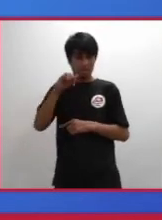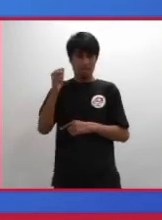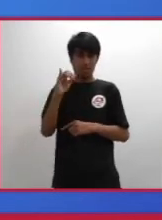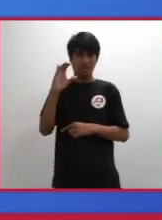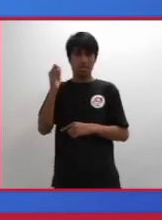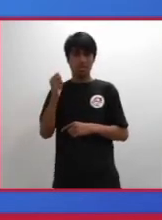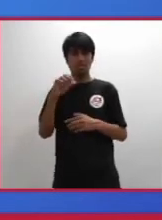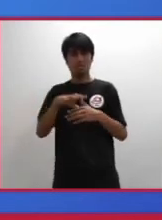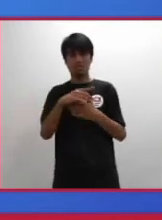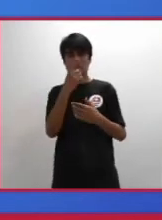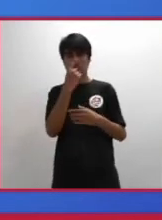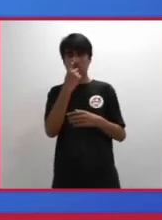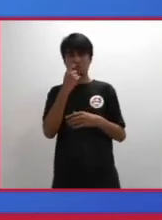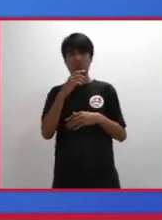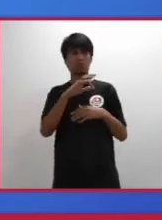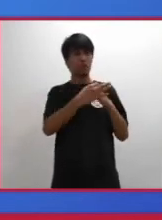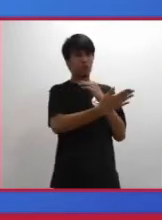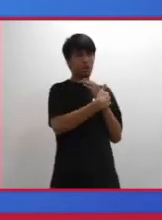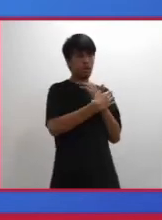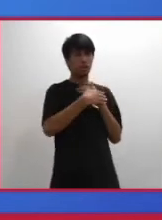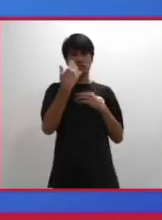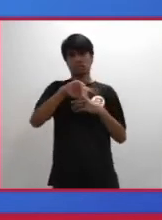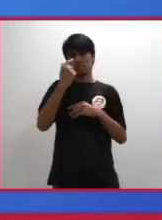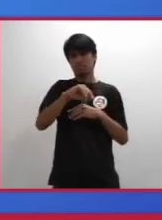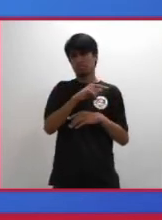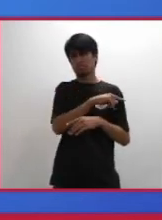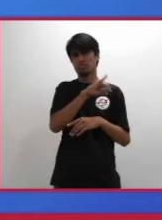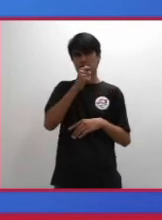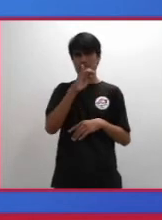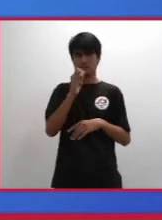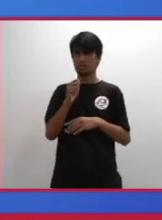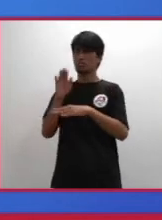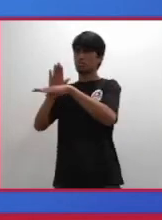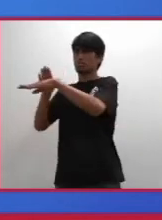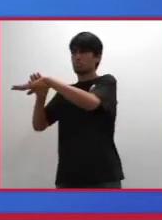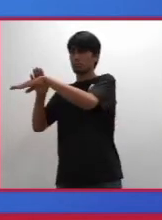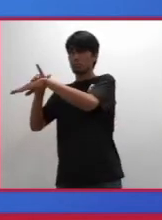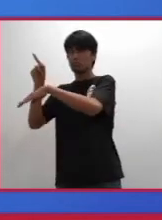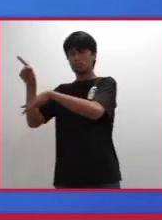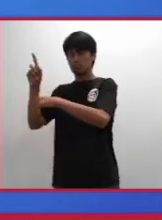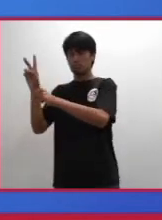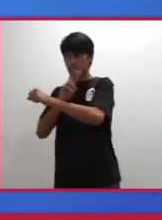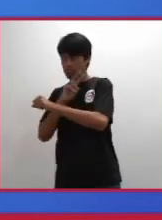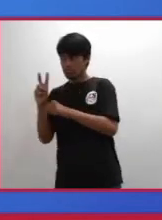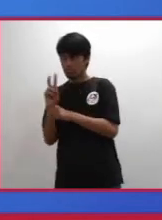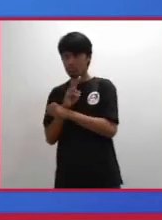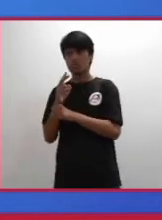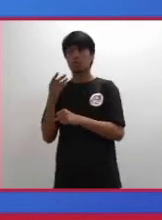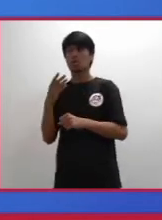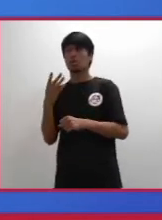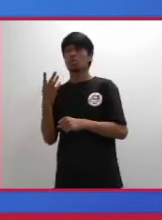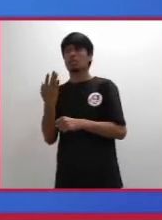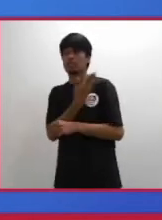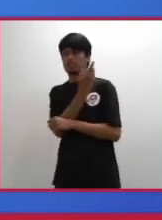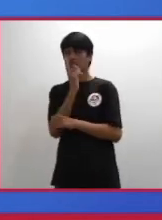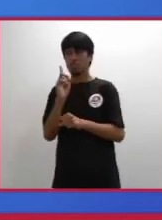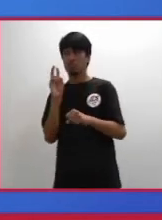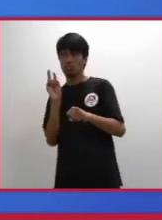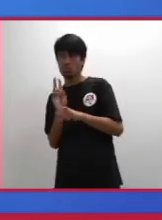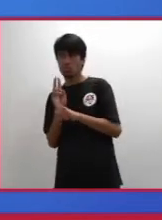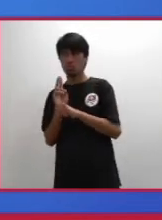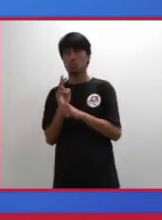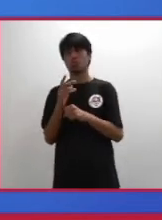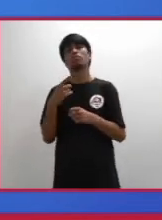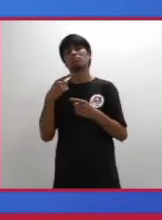obra, puedan informar inmediatamente a JICA cuando ocurran estos tipos de accidentes o situaciones que